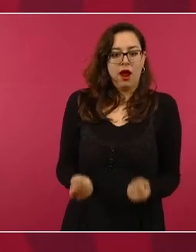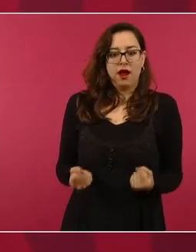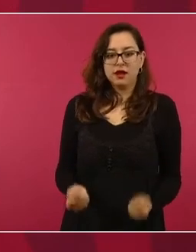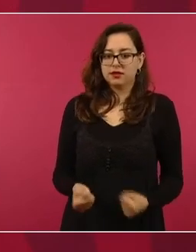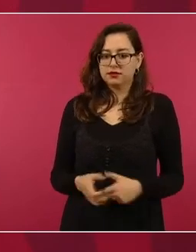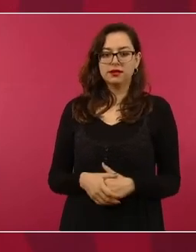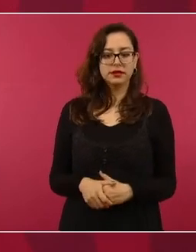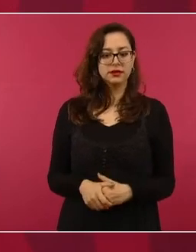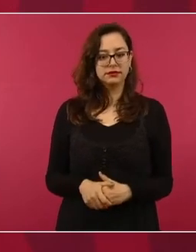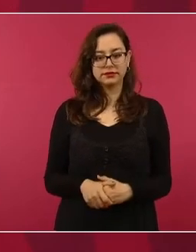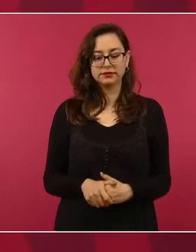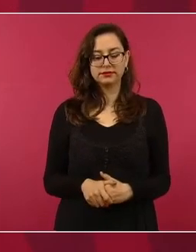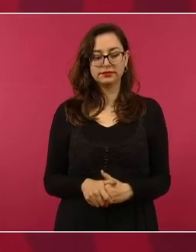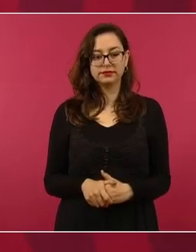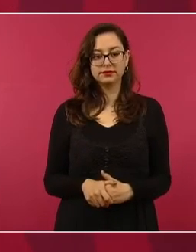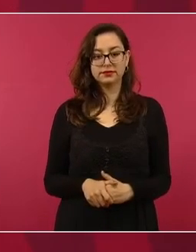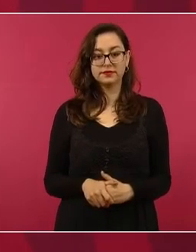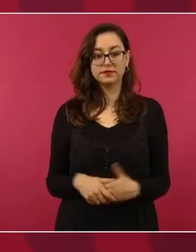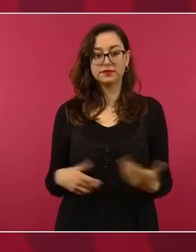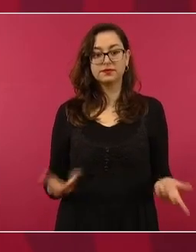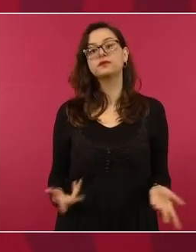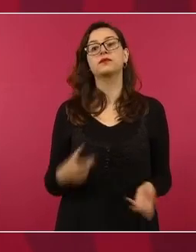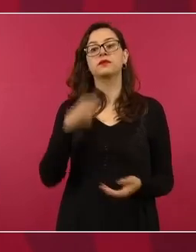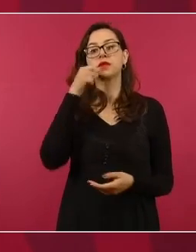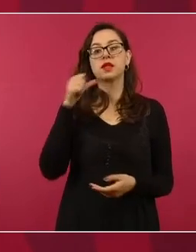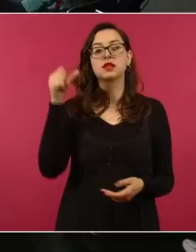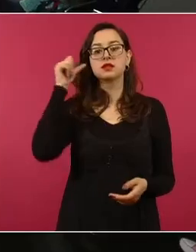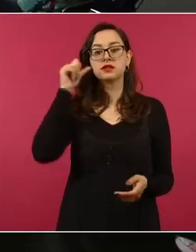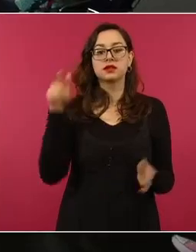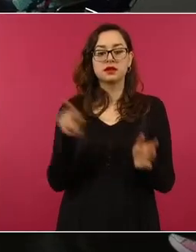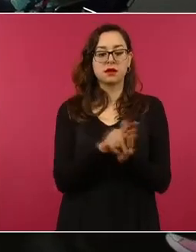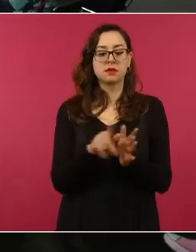Creo que ayer el Reforma